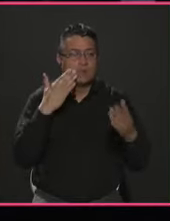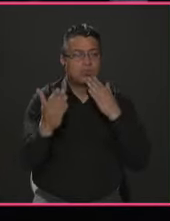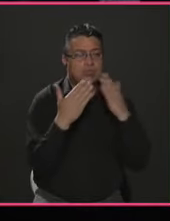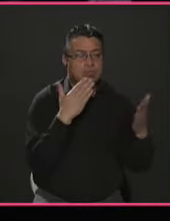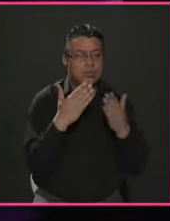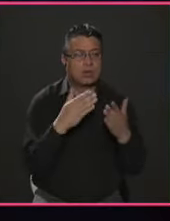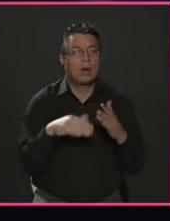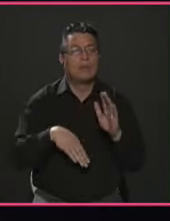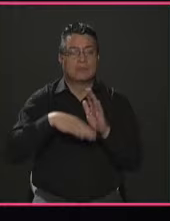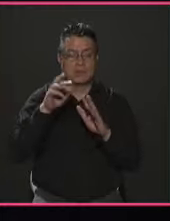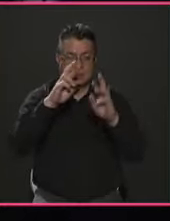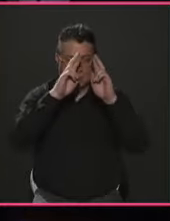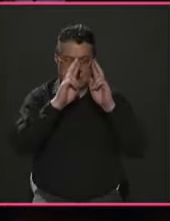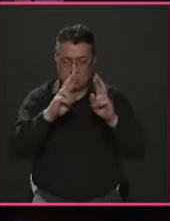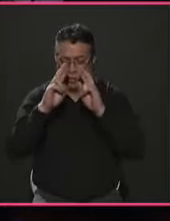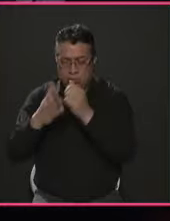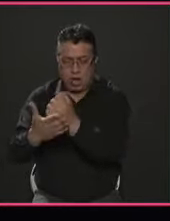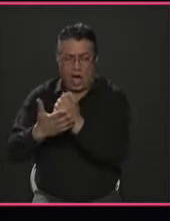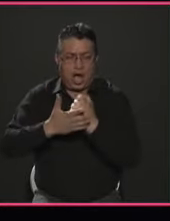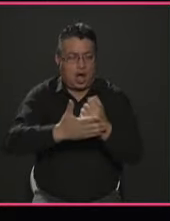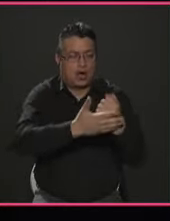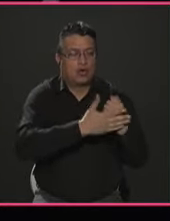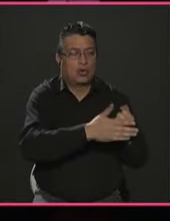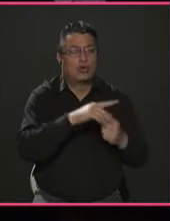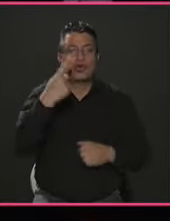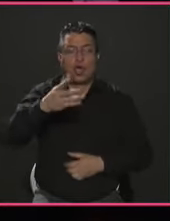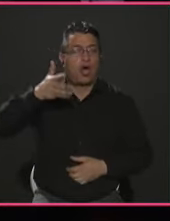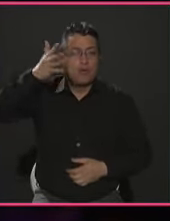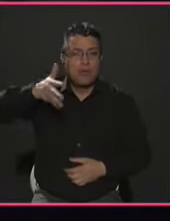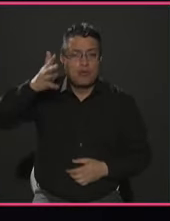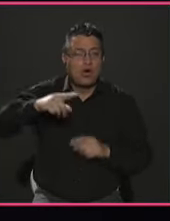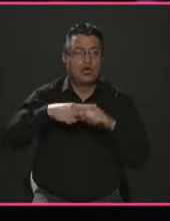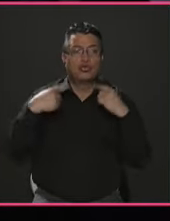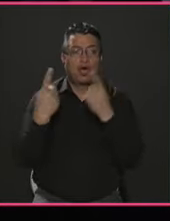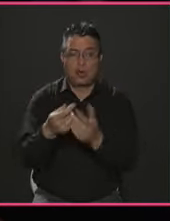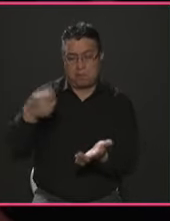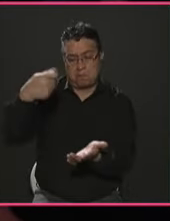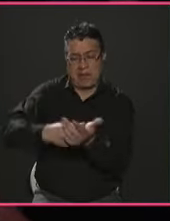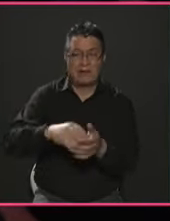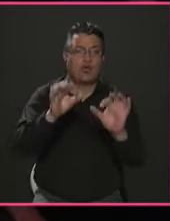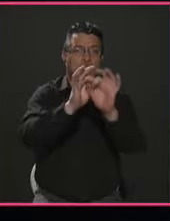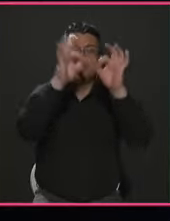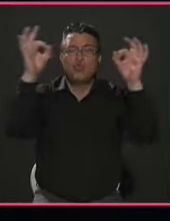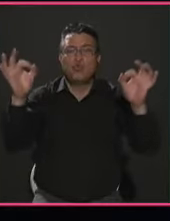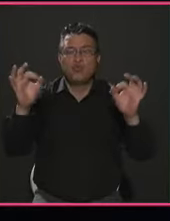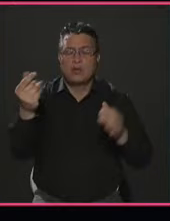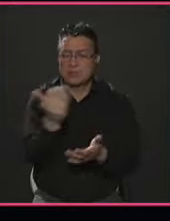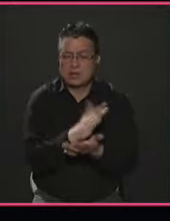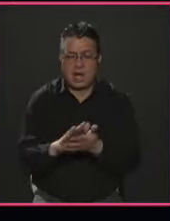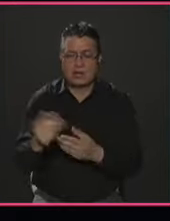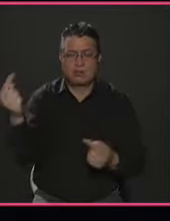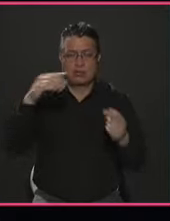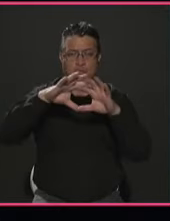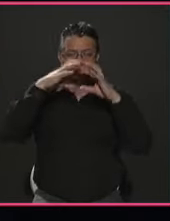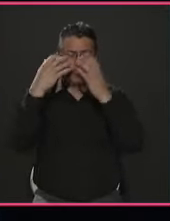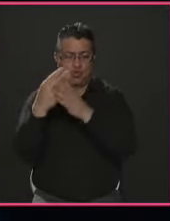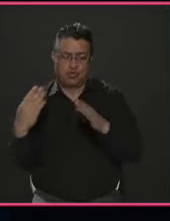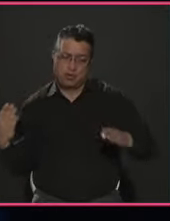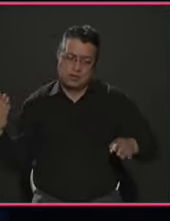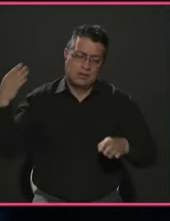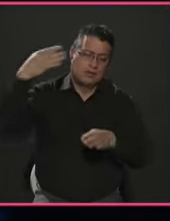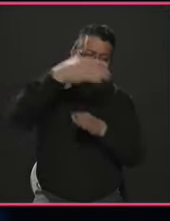donde prima el altruismo ninguno de estos speakers que viene nunca ha cobrado un peso atraviesan el mundo mostrando que